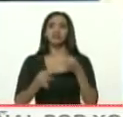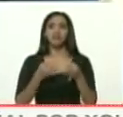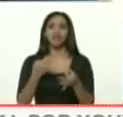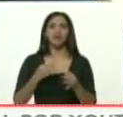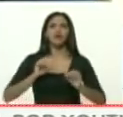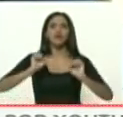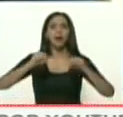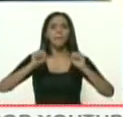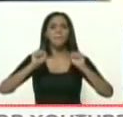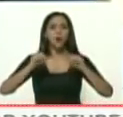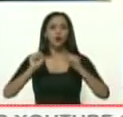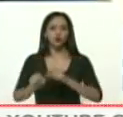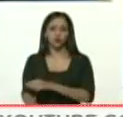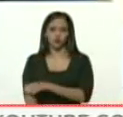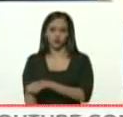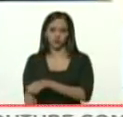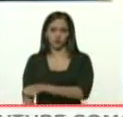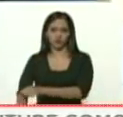alta cilindrada.